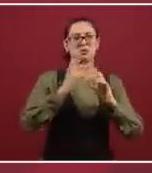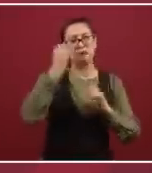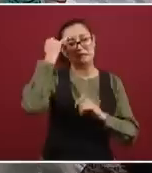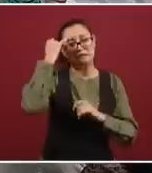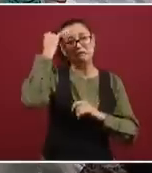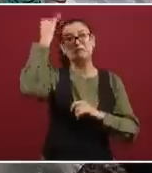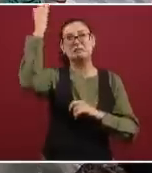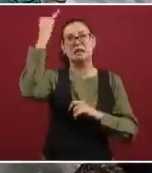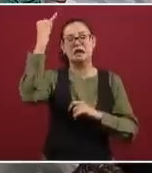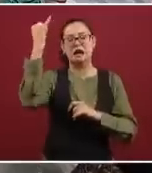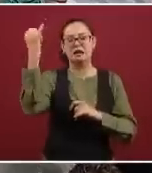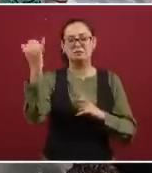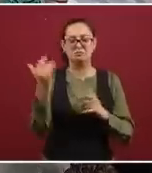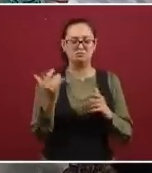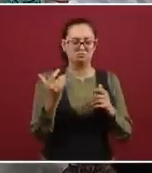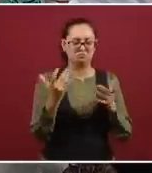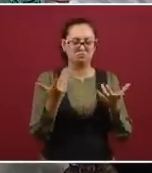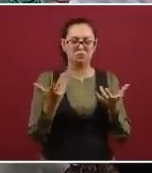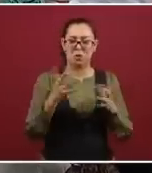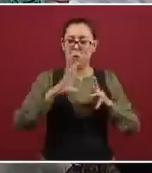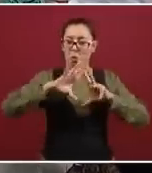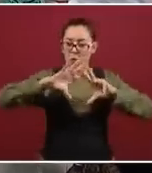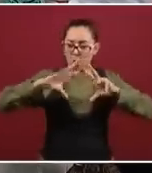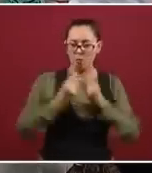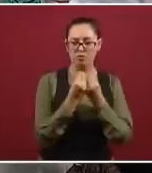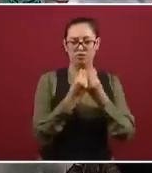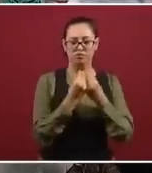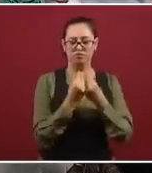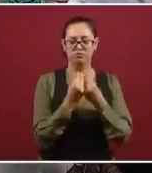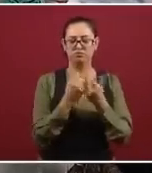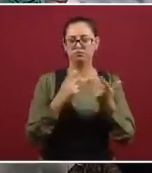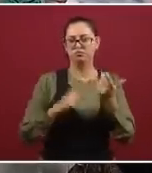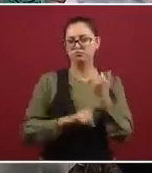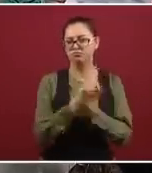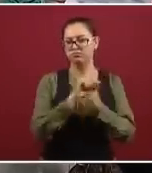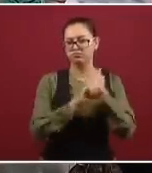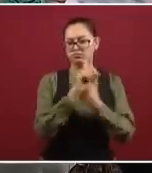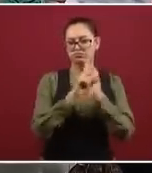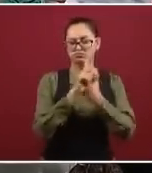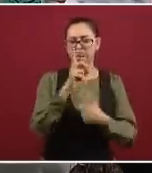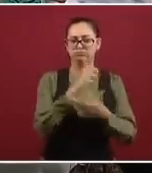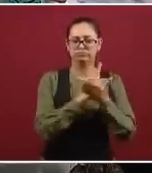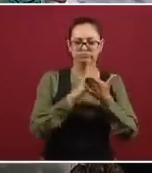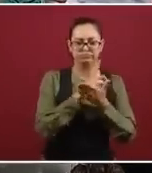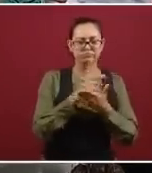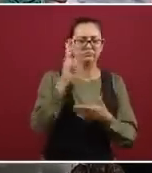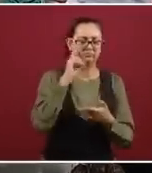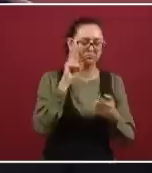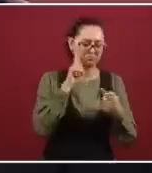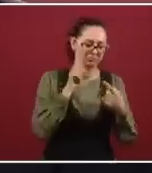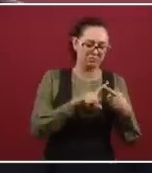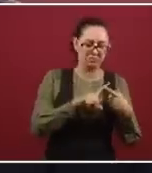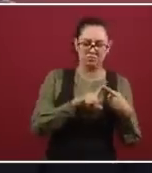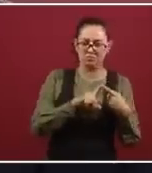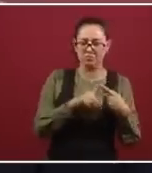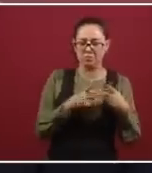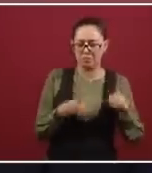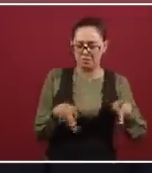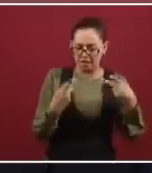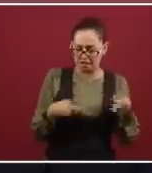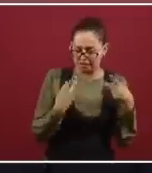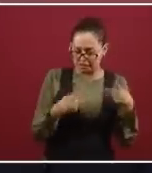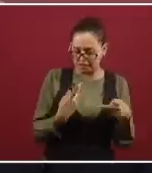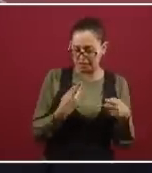se toma en un solo paquete el problema de las adicciones, considerando la oferta, quien fabrica,